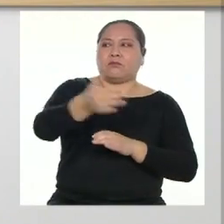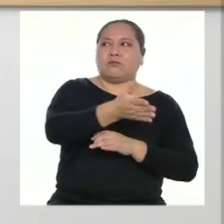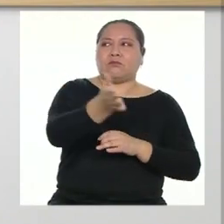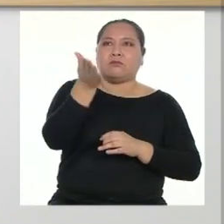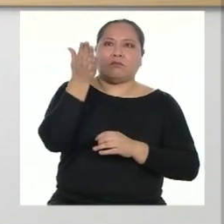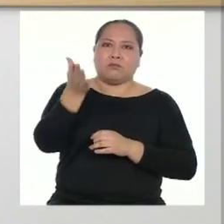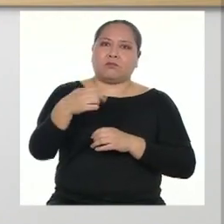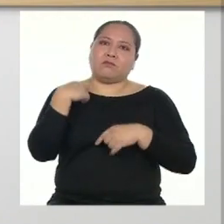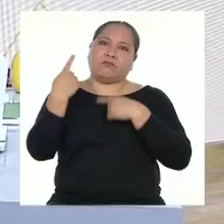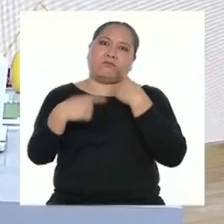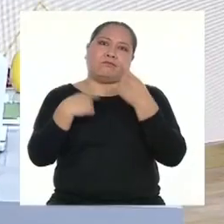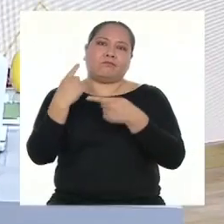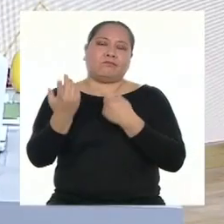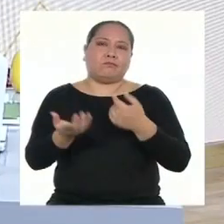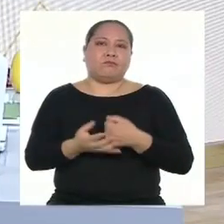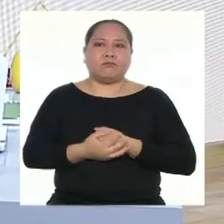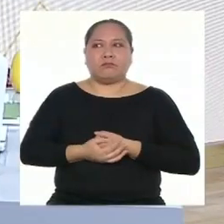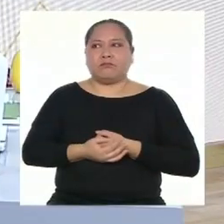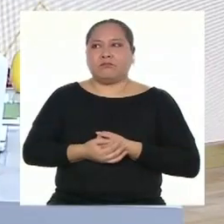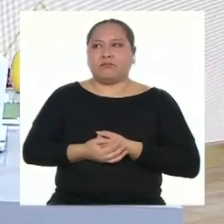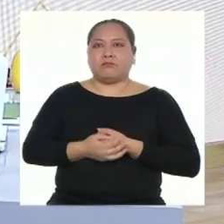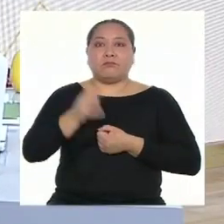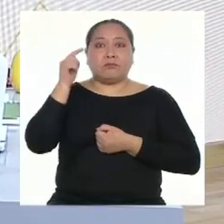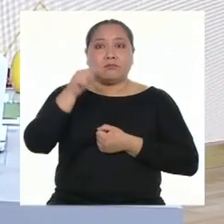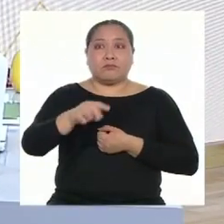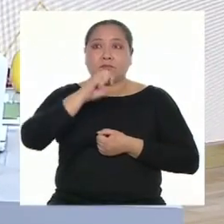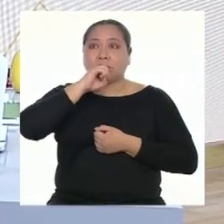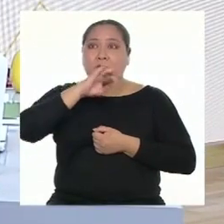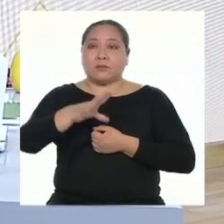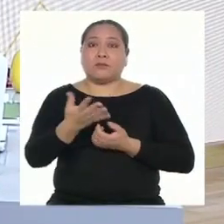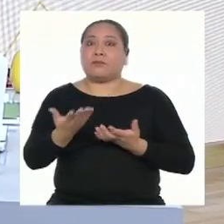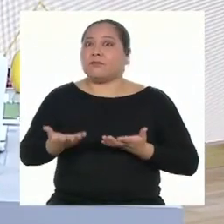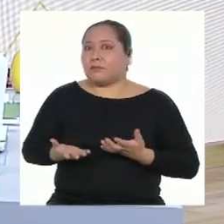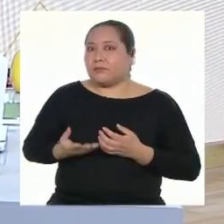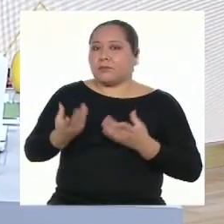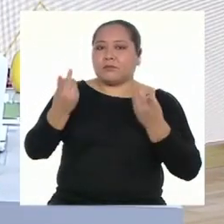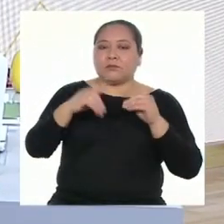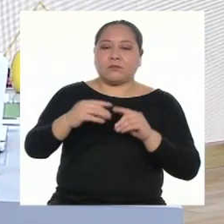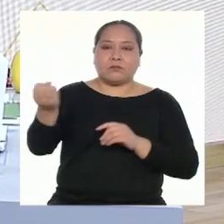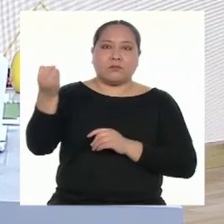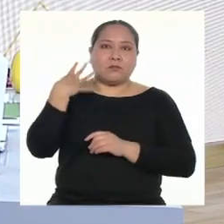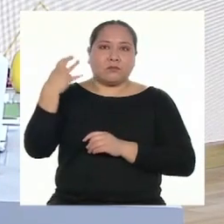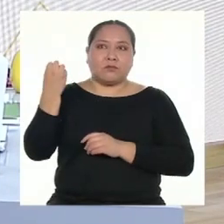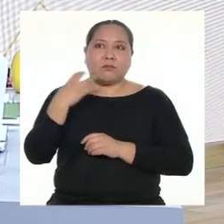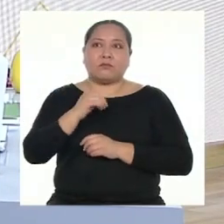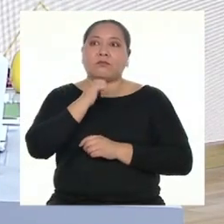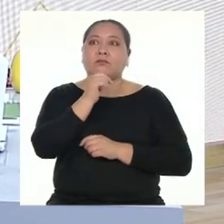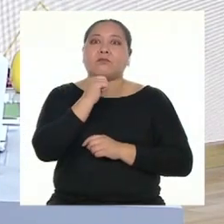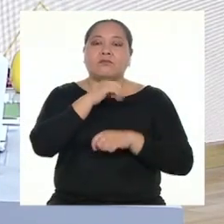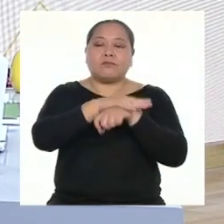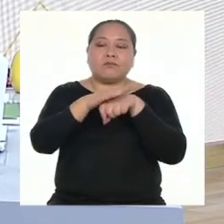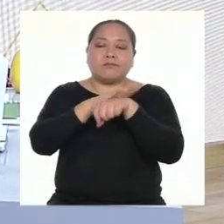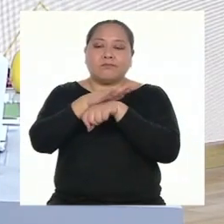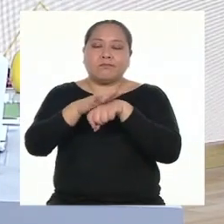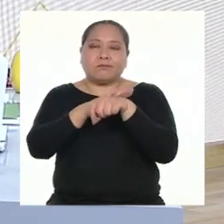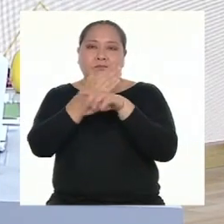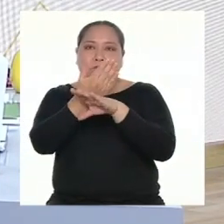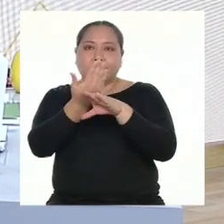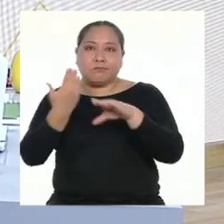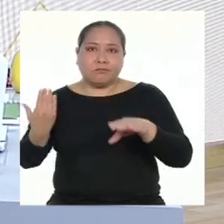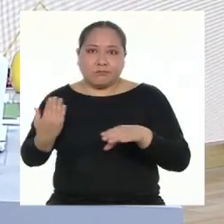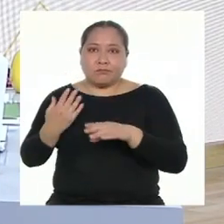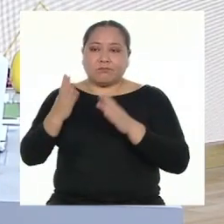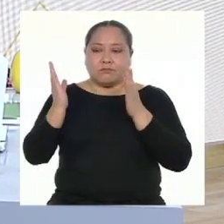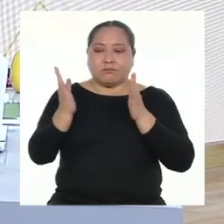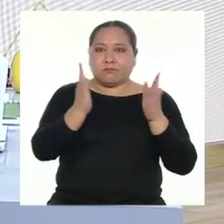ahí todos los días. A eso se refiere entonces cuando nos menciona la falta de planificación urbana. Y